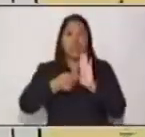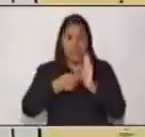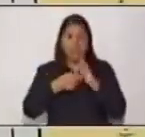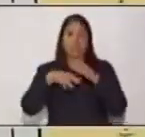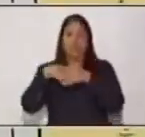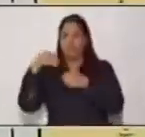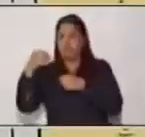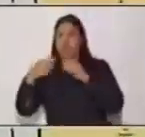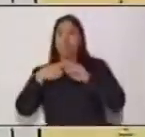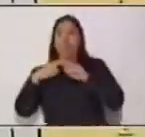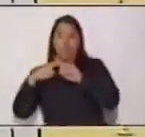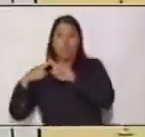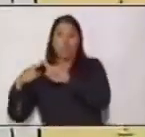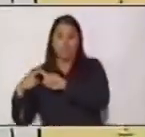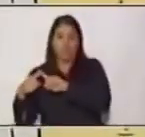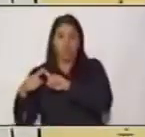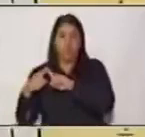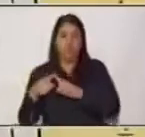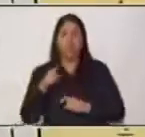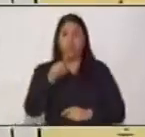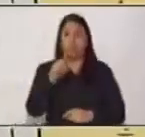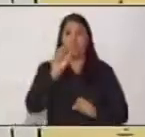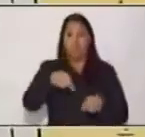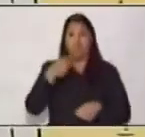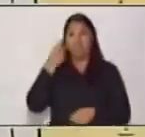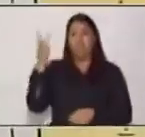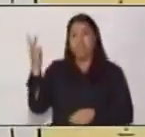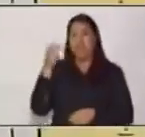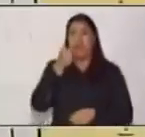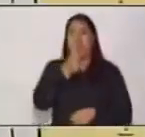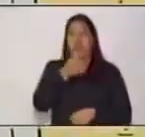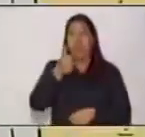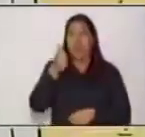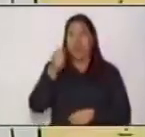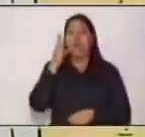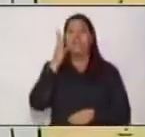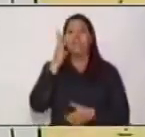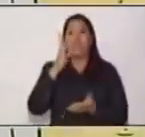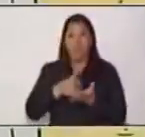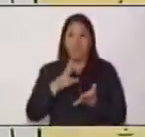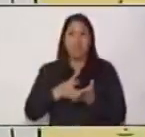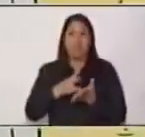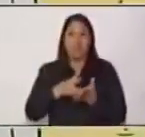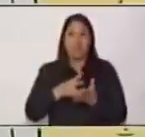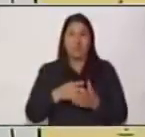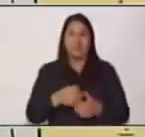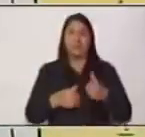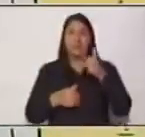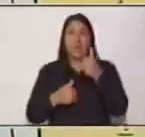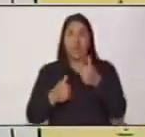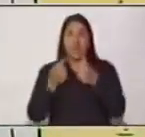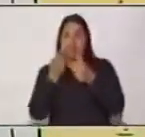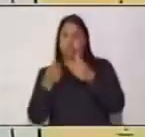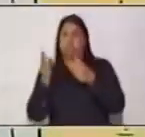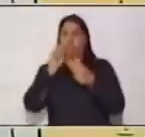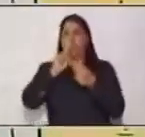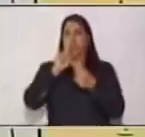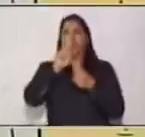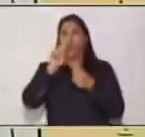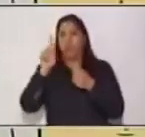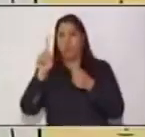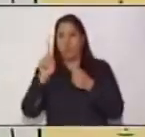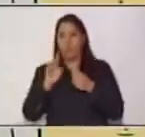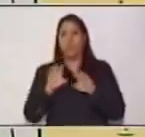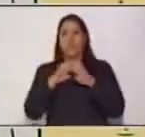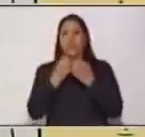notar, la A aparece 3 veces y el exponente de la A es 1. Entonces voy a colocar la